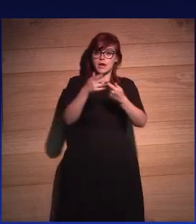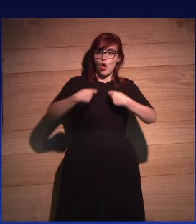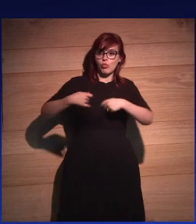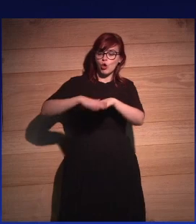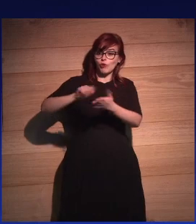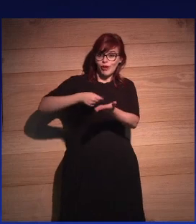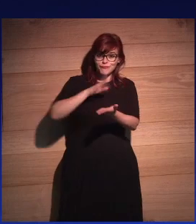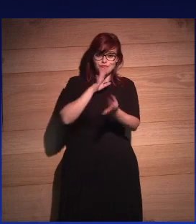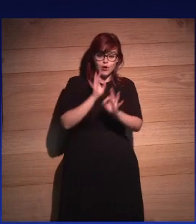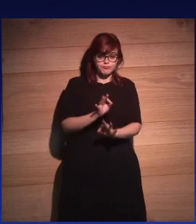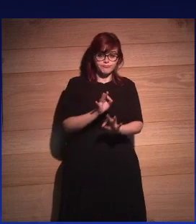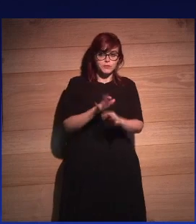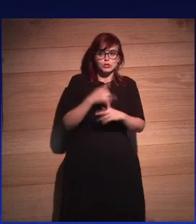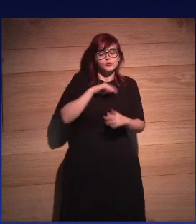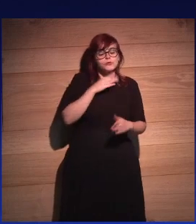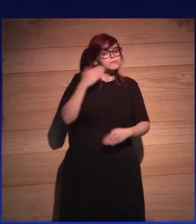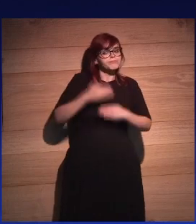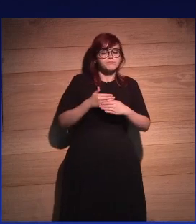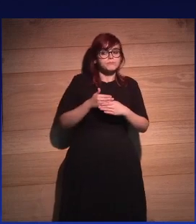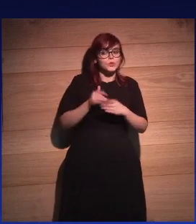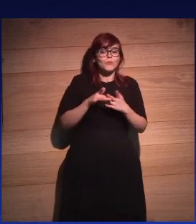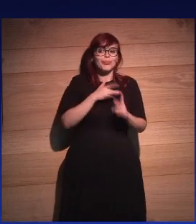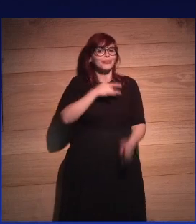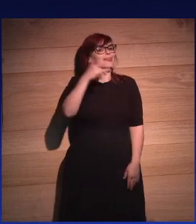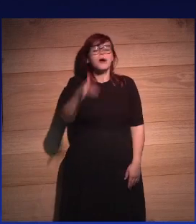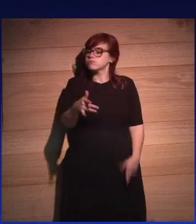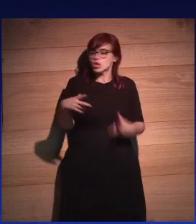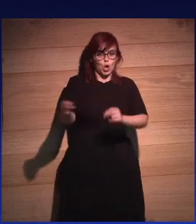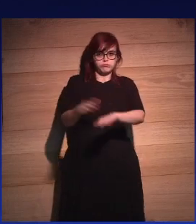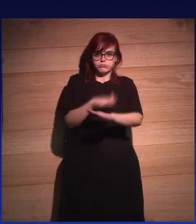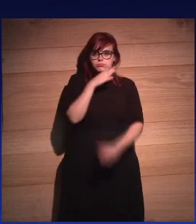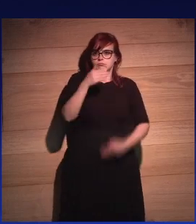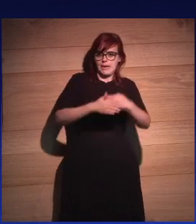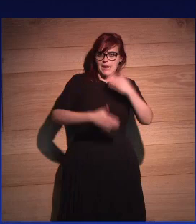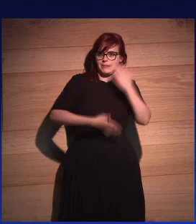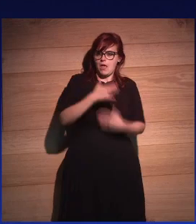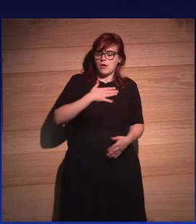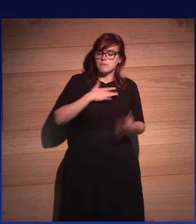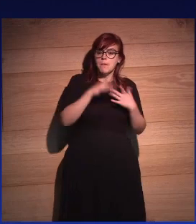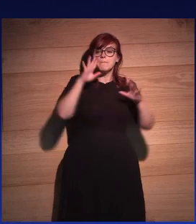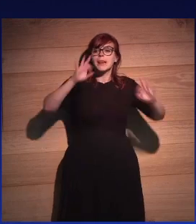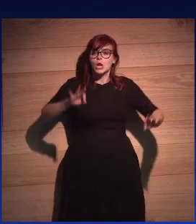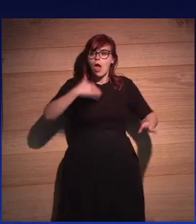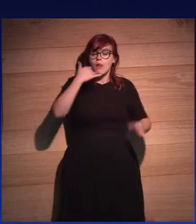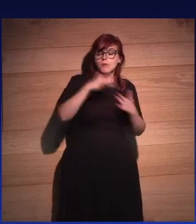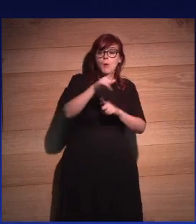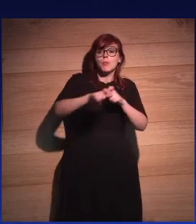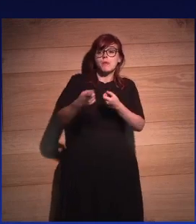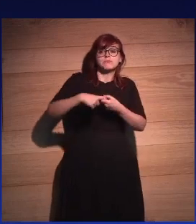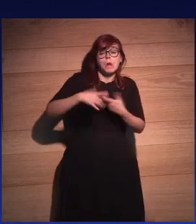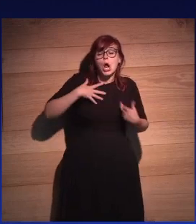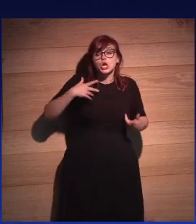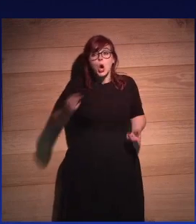negociaciones del contrato por las que no vamos a pasar. Vamos a poner un listón alto. Peligro, que nadie se suba al